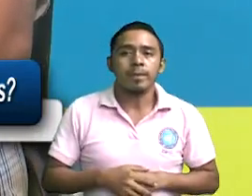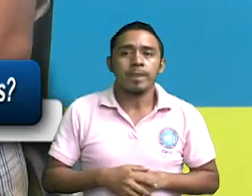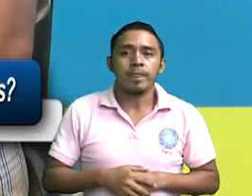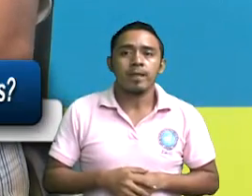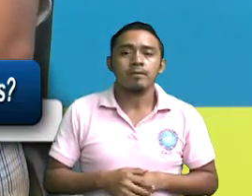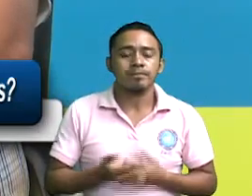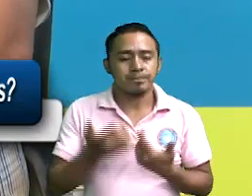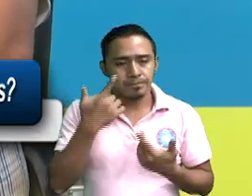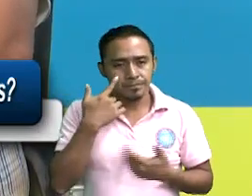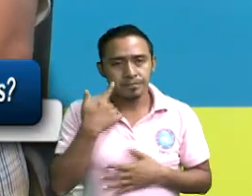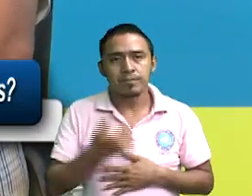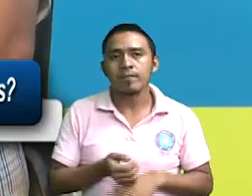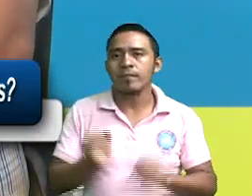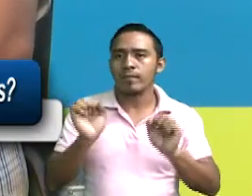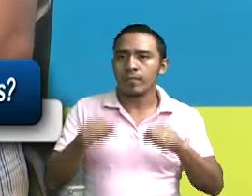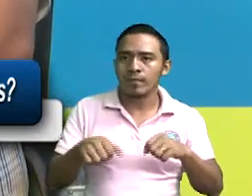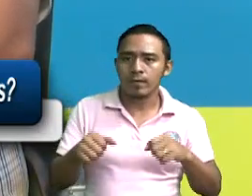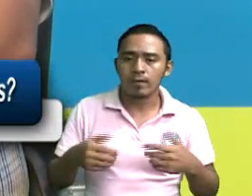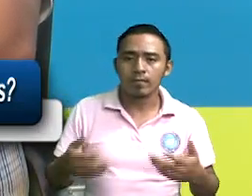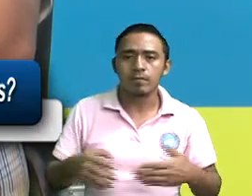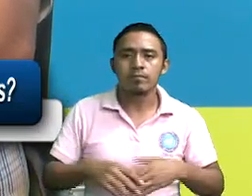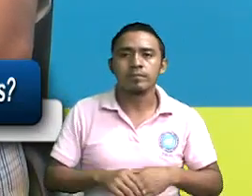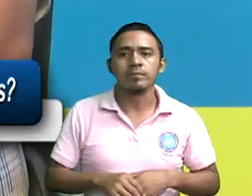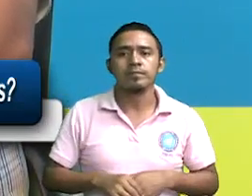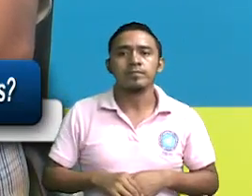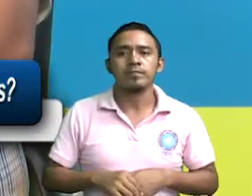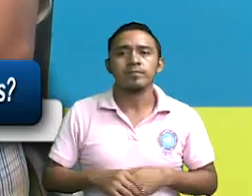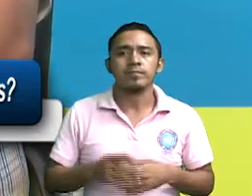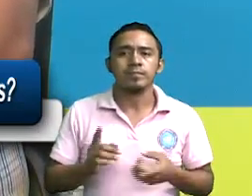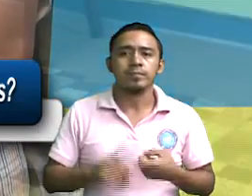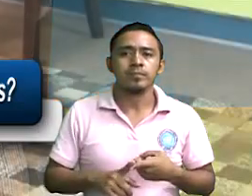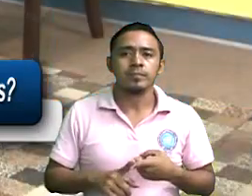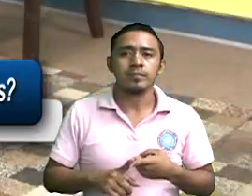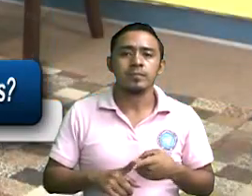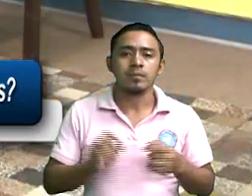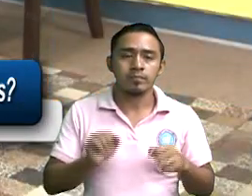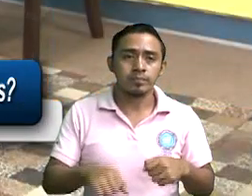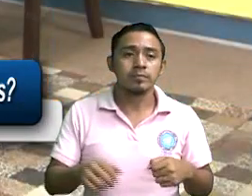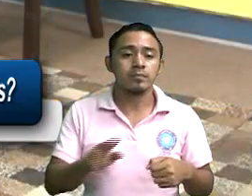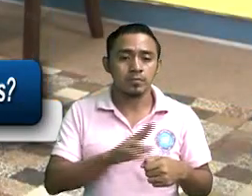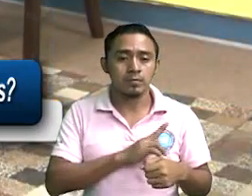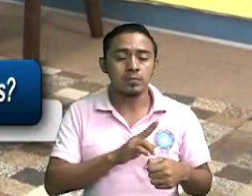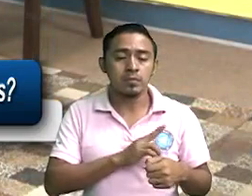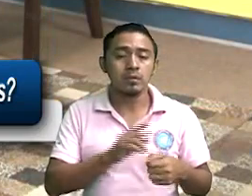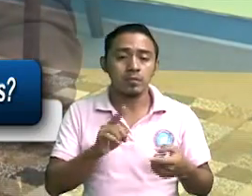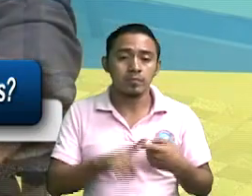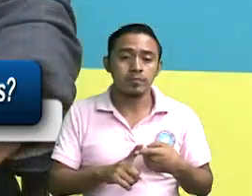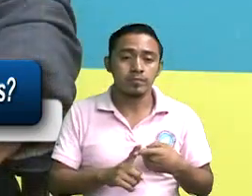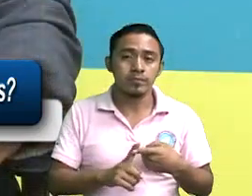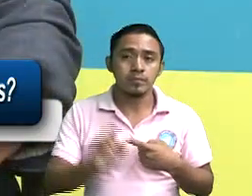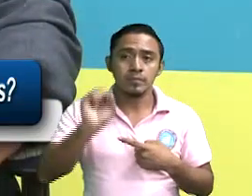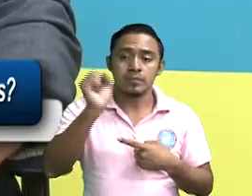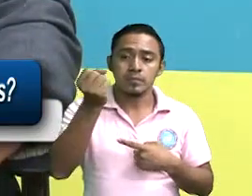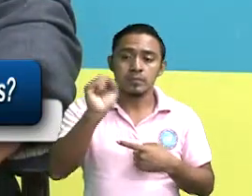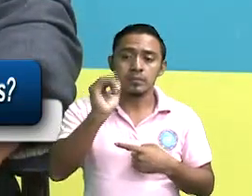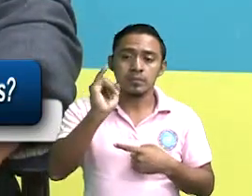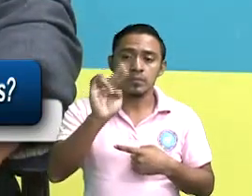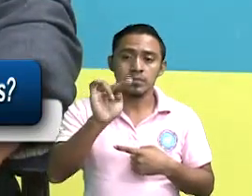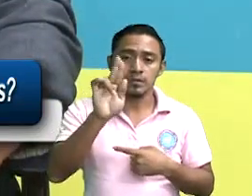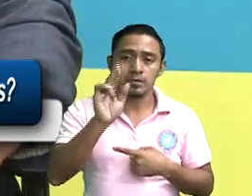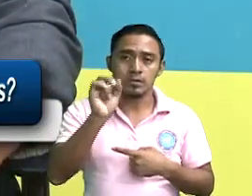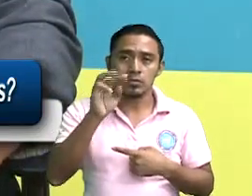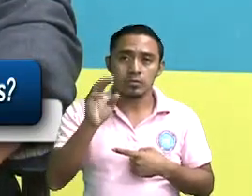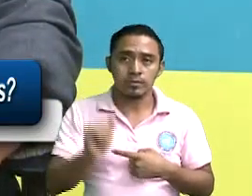una serie de síntomas que le van a ocurrir al paciente. Sin embargo, el síntoma